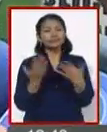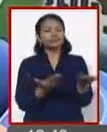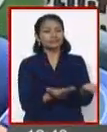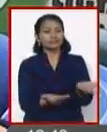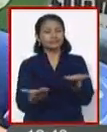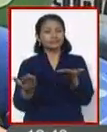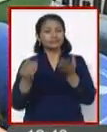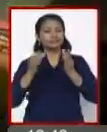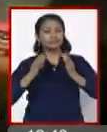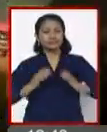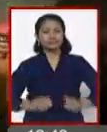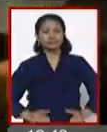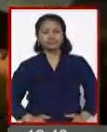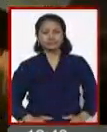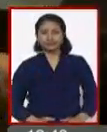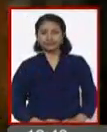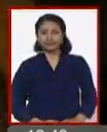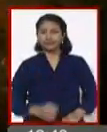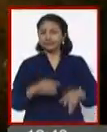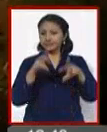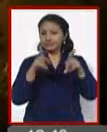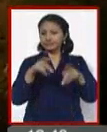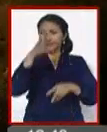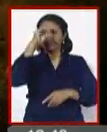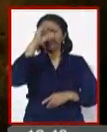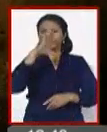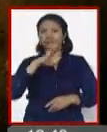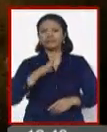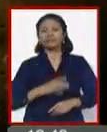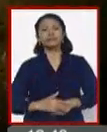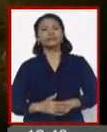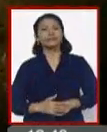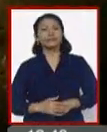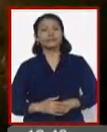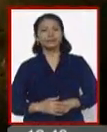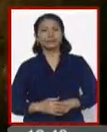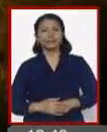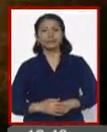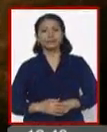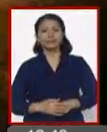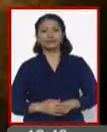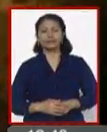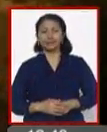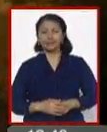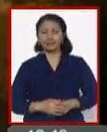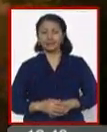un levantamiento de cadáver de una persona de sexo masculino,